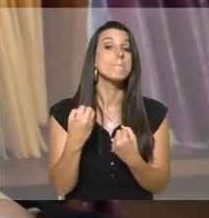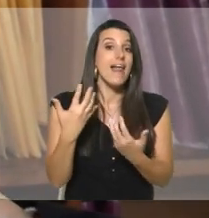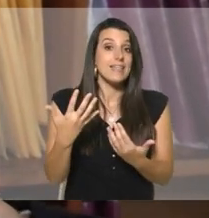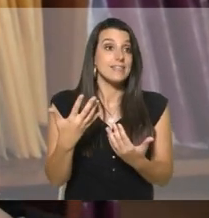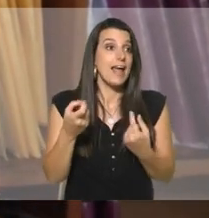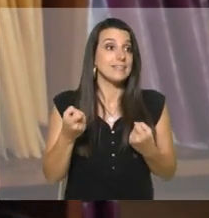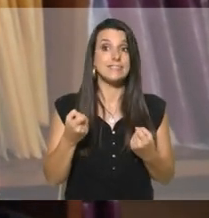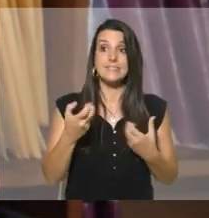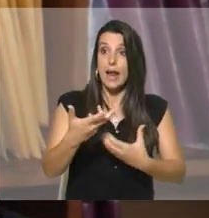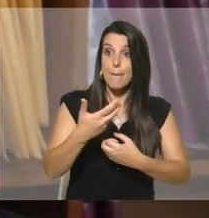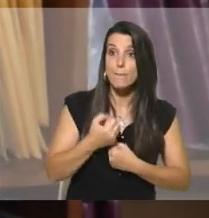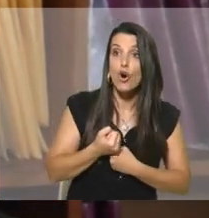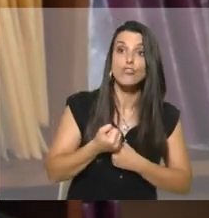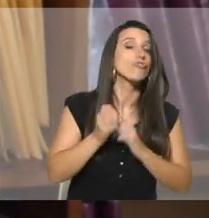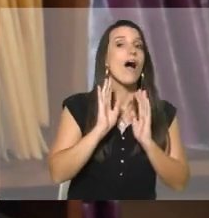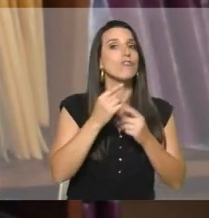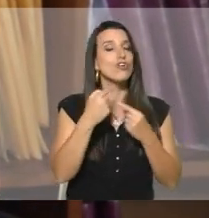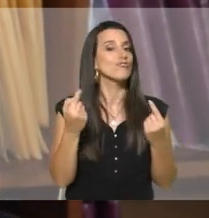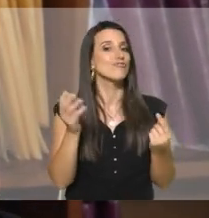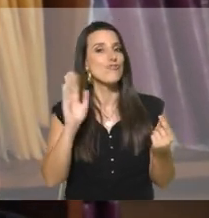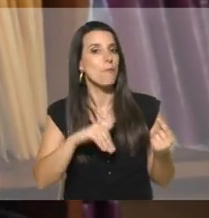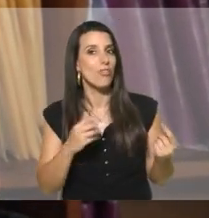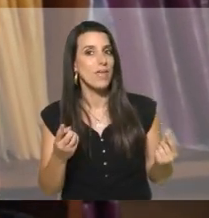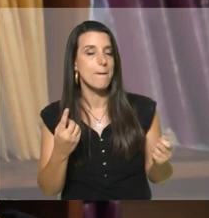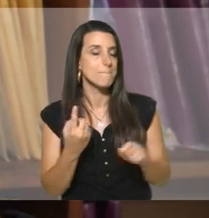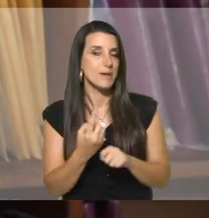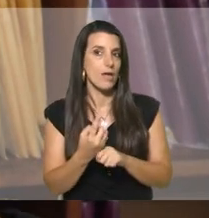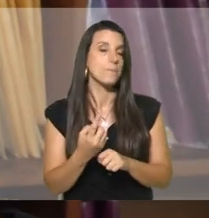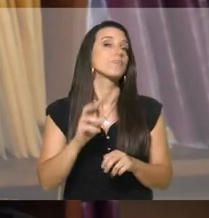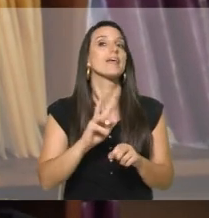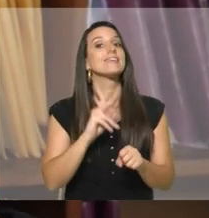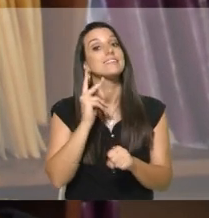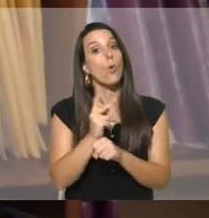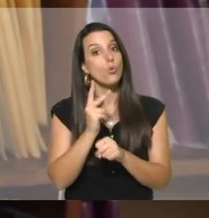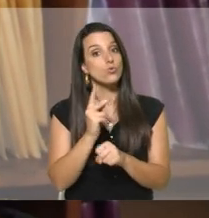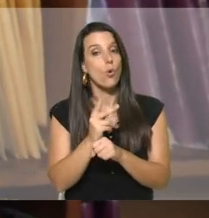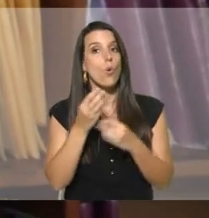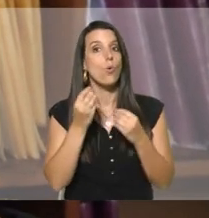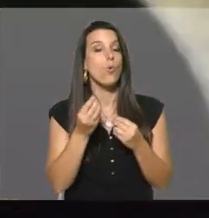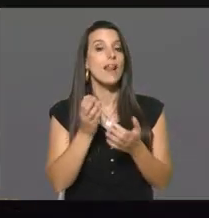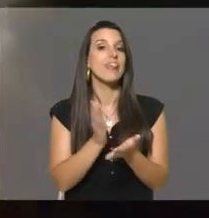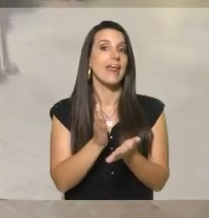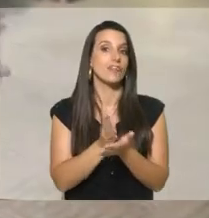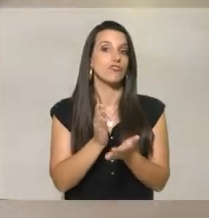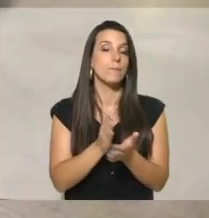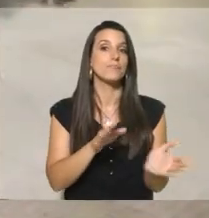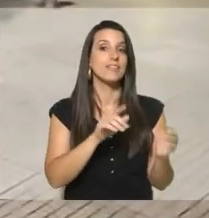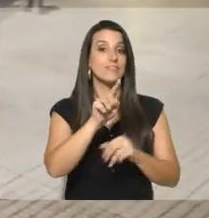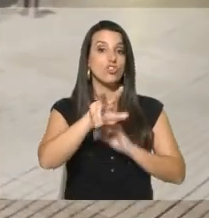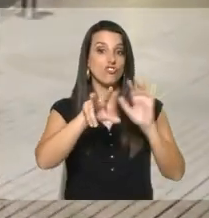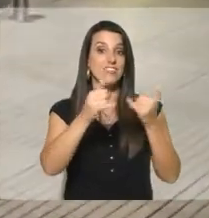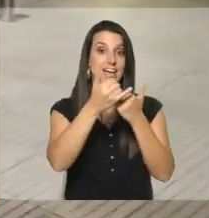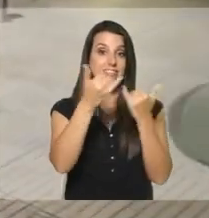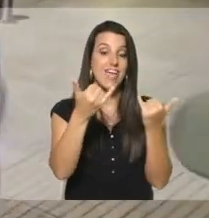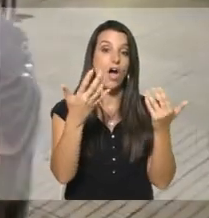necesitan contención Eh no hubiera sido posible primera Reflexión La segunda es el estado de derecho Durante los 180 días que